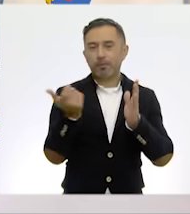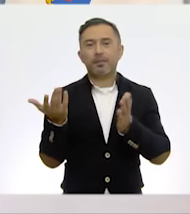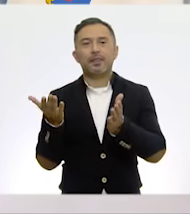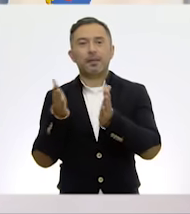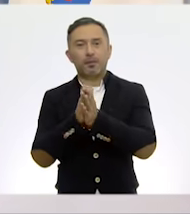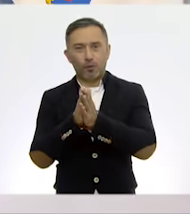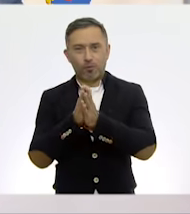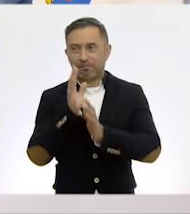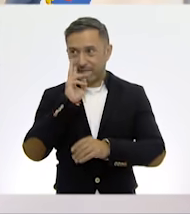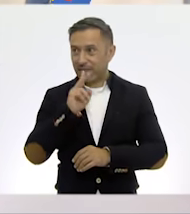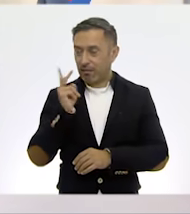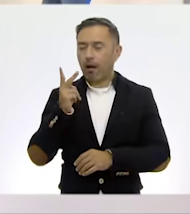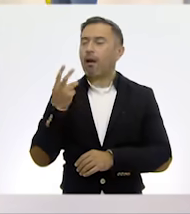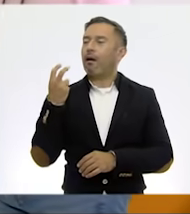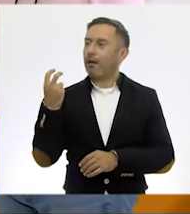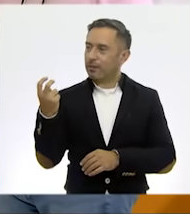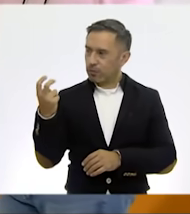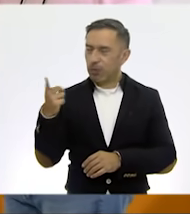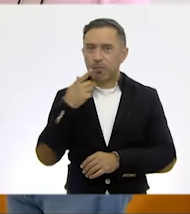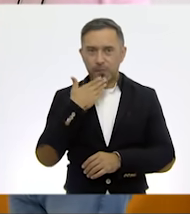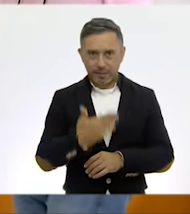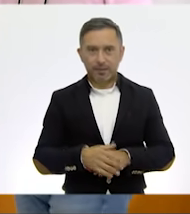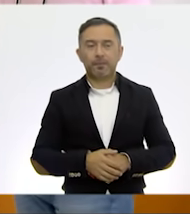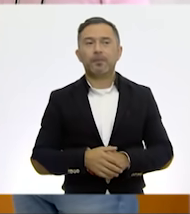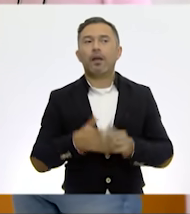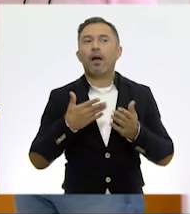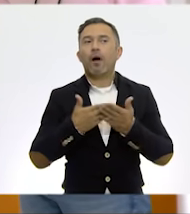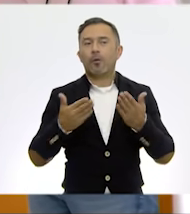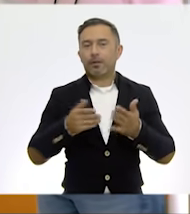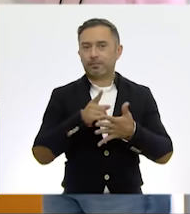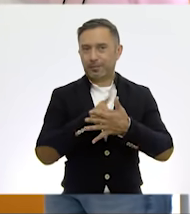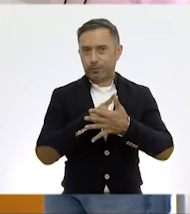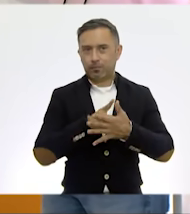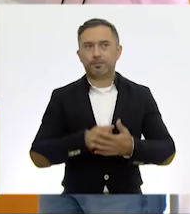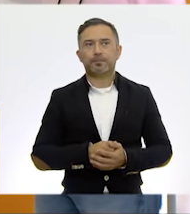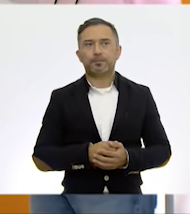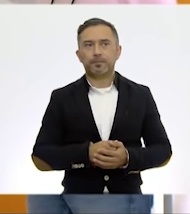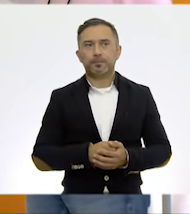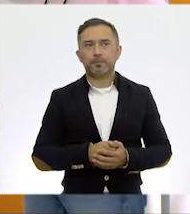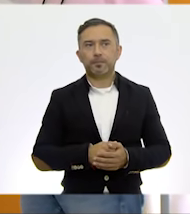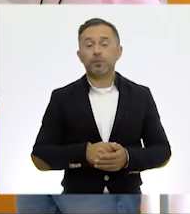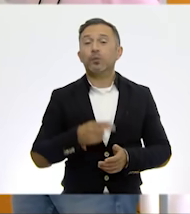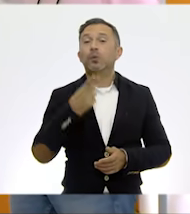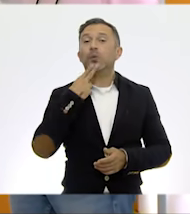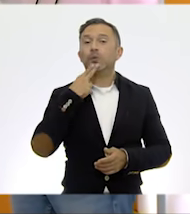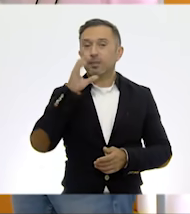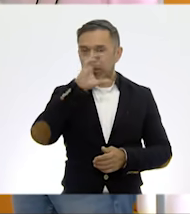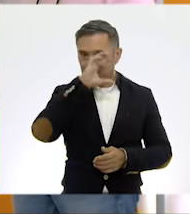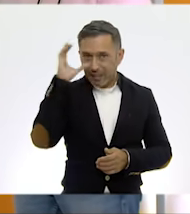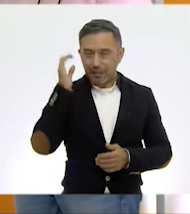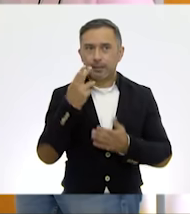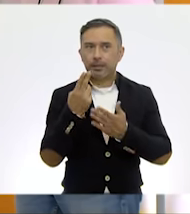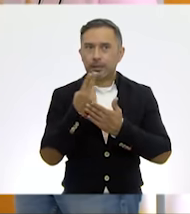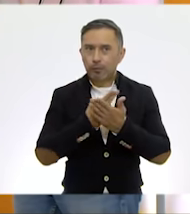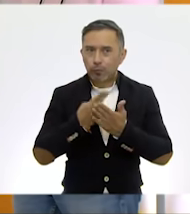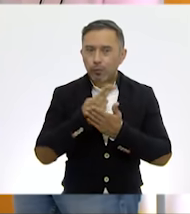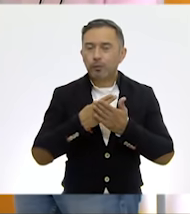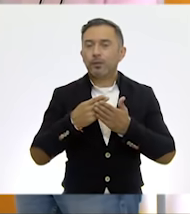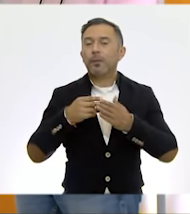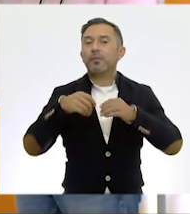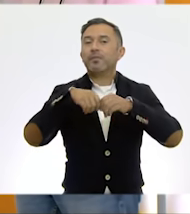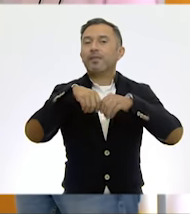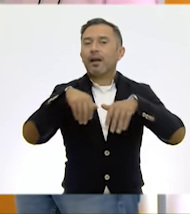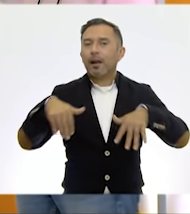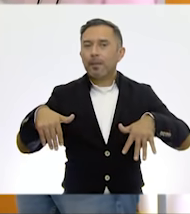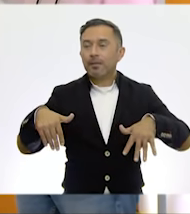Exacto. Muy bien. Ahora vamos con el siguiente. Cinco. Uso de imágenes, dibujos, diagramas. Y aquí nos faltó tablas.